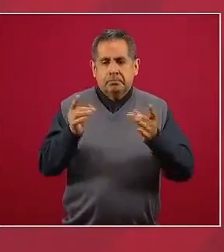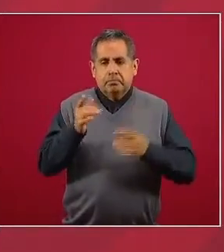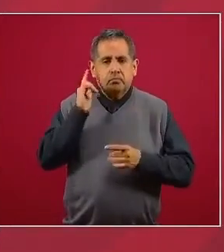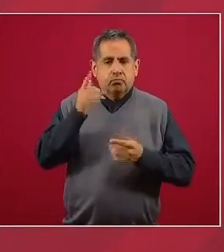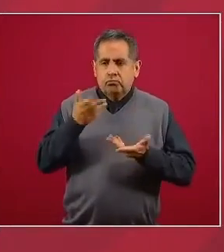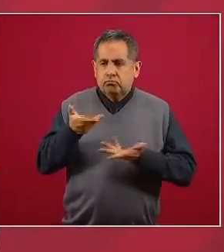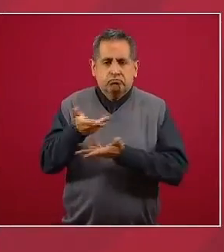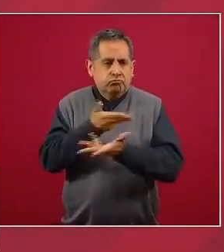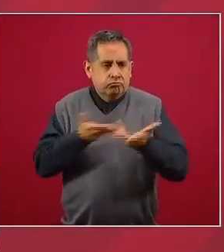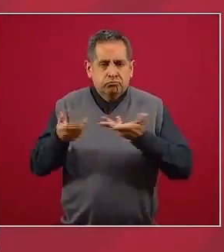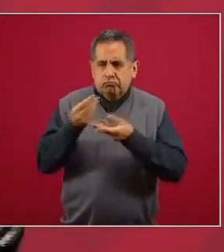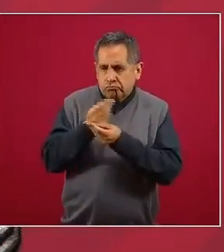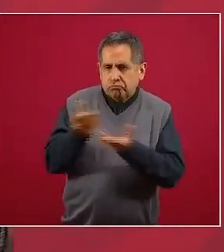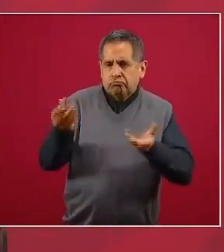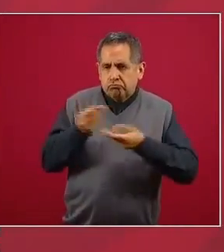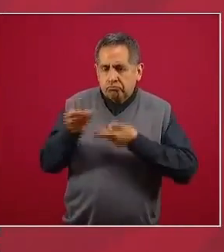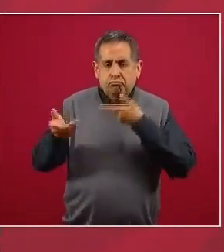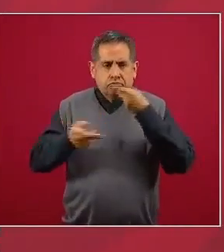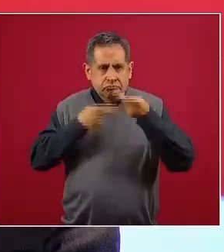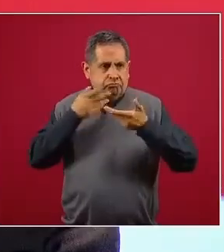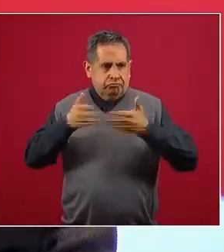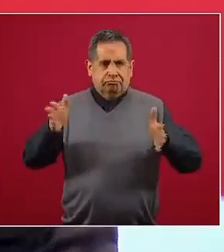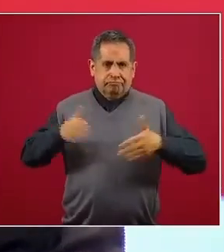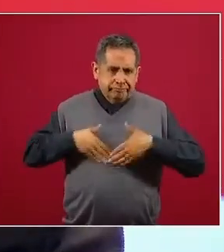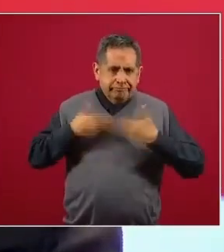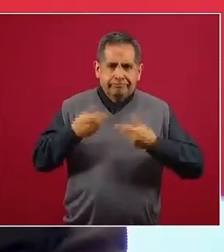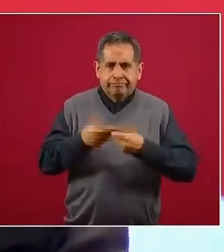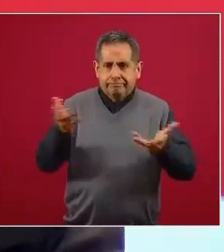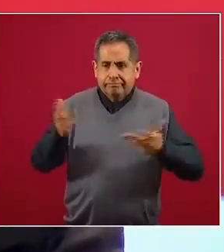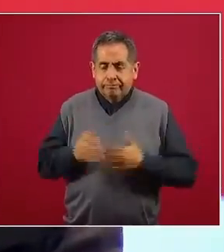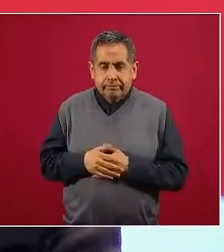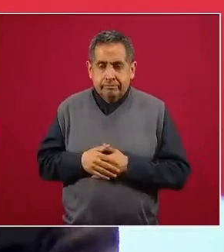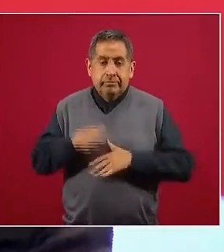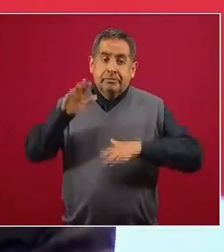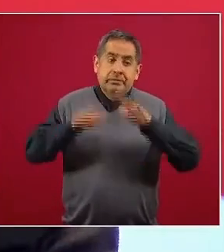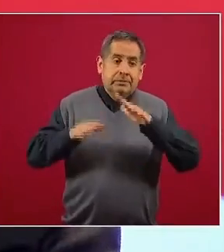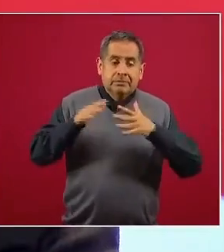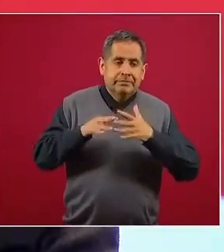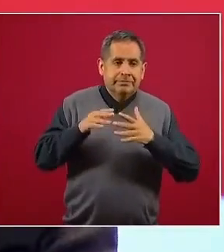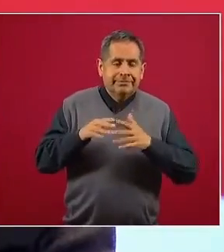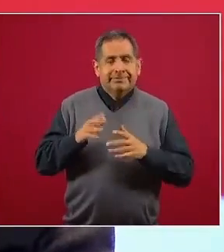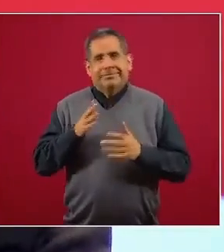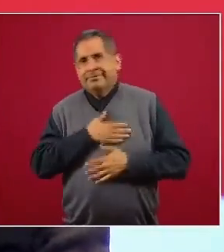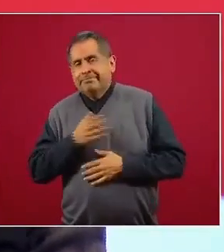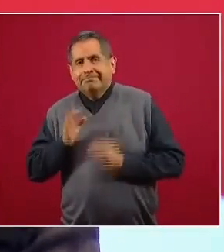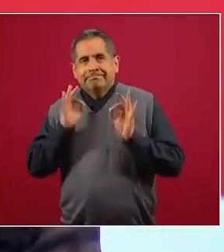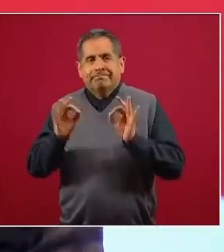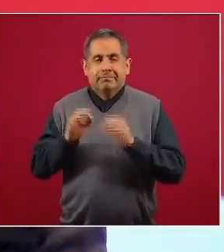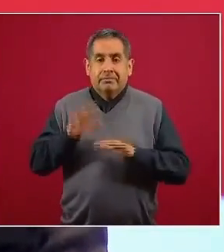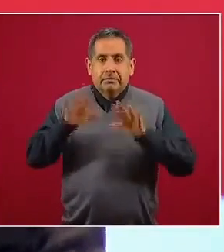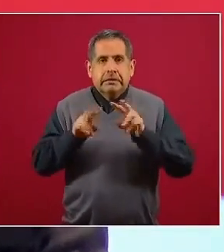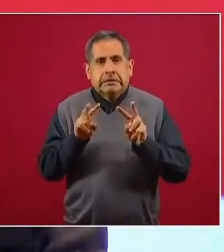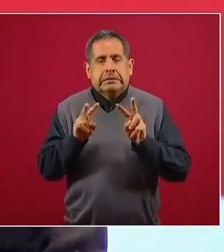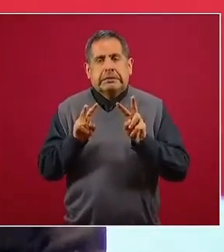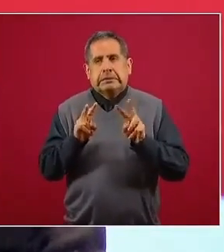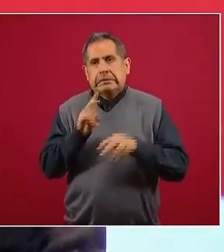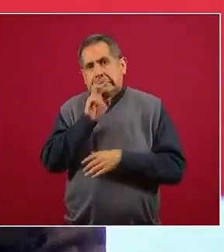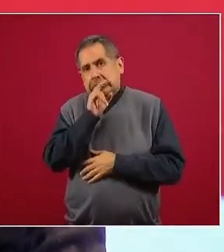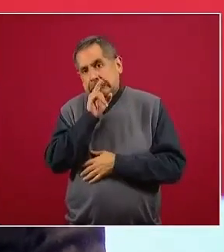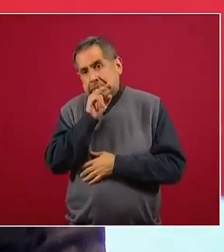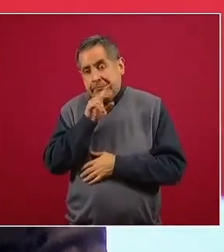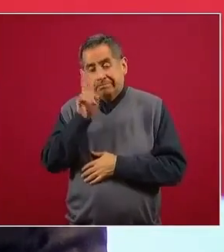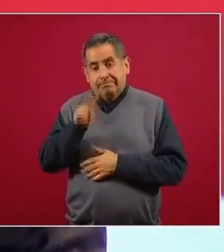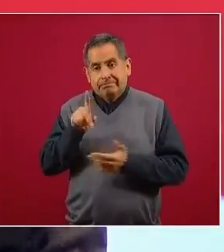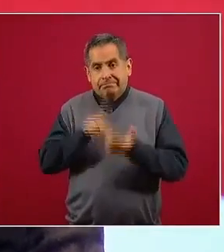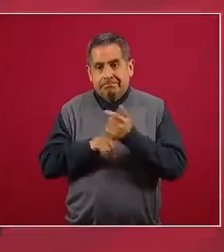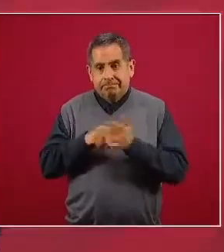gusta compartir esta información de manera abierta. No siempre son noticias estimulantes, a veces son